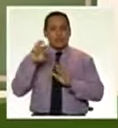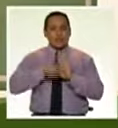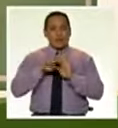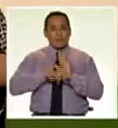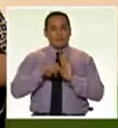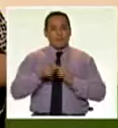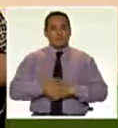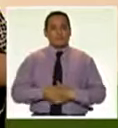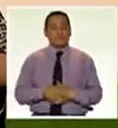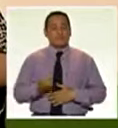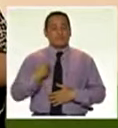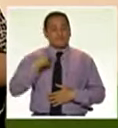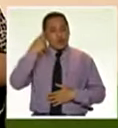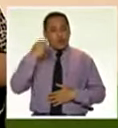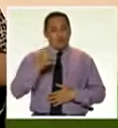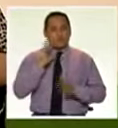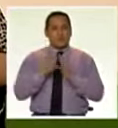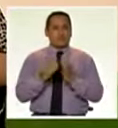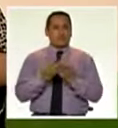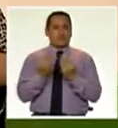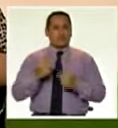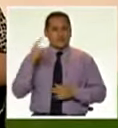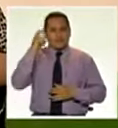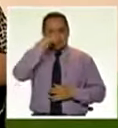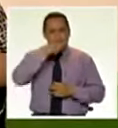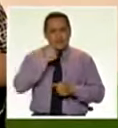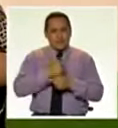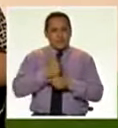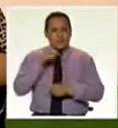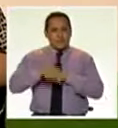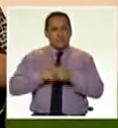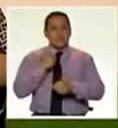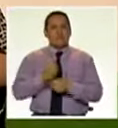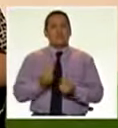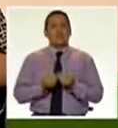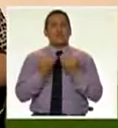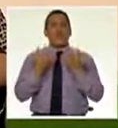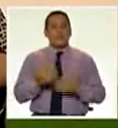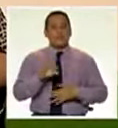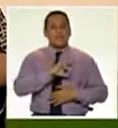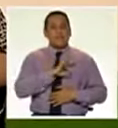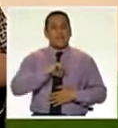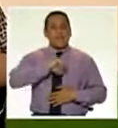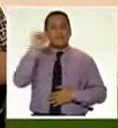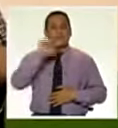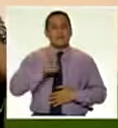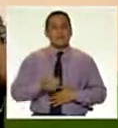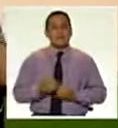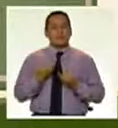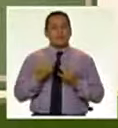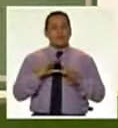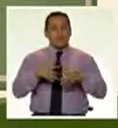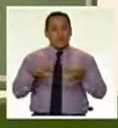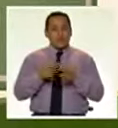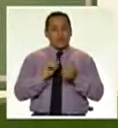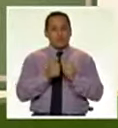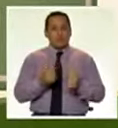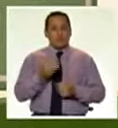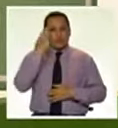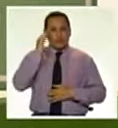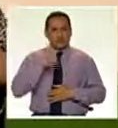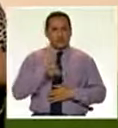OMAPET. Bueno, supongo que ha sido dura la competencia en este año, ¿cuántas medallas aproximadamente han ganado en todos los deportistas que tienen? Porque